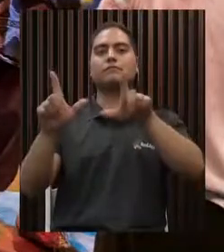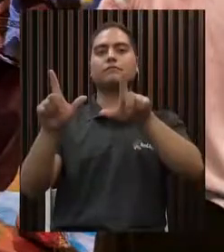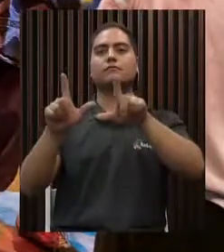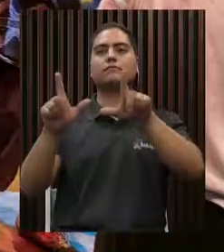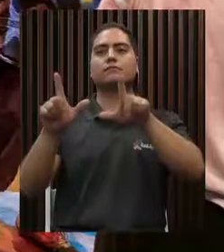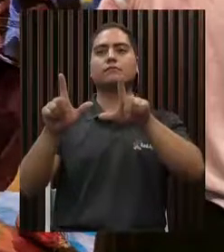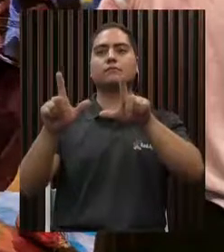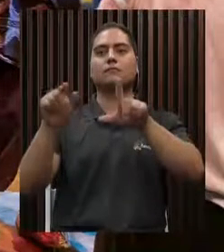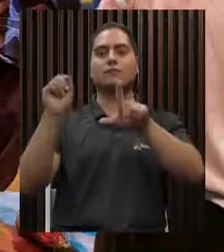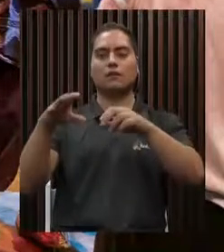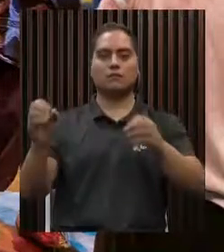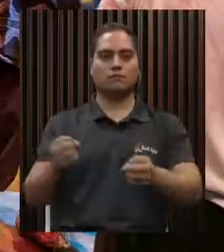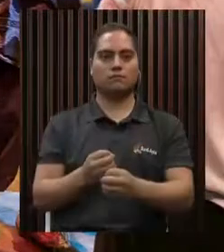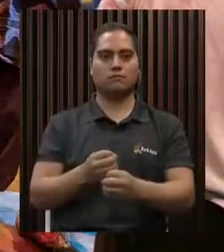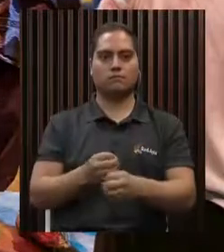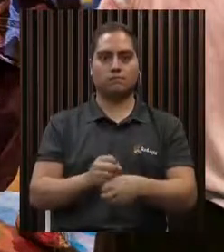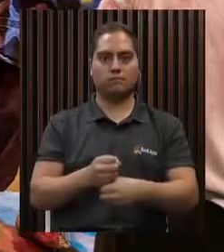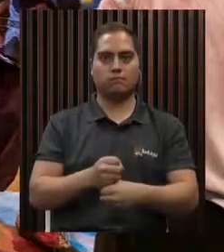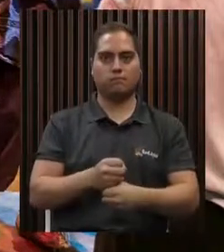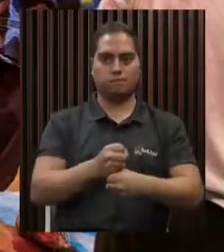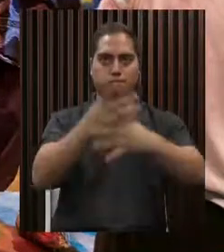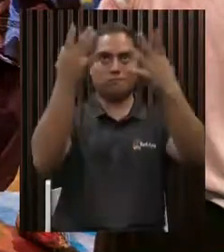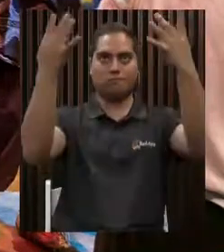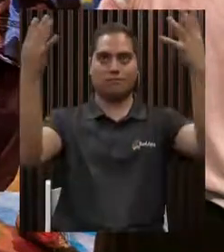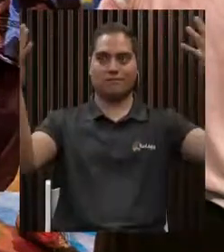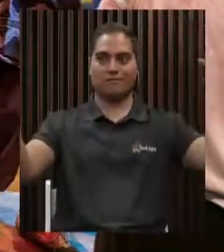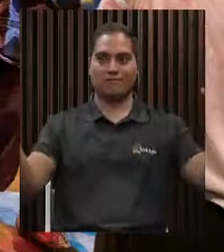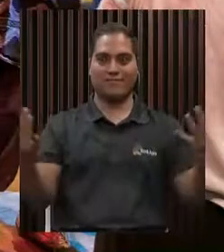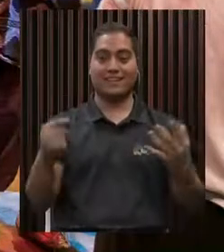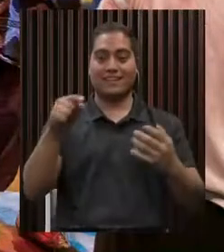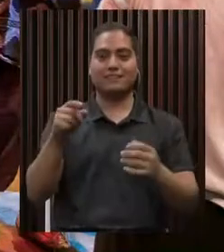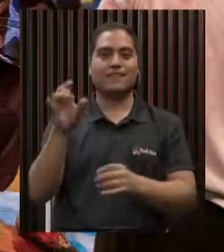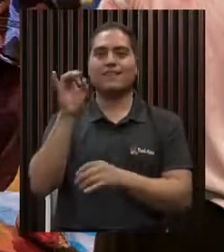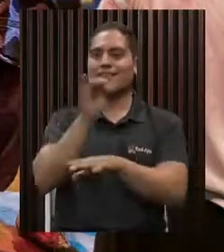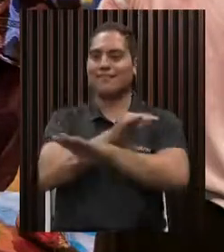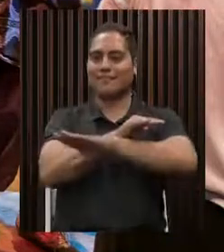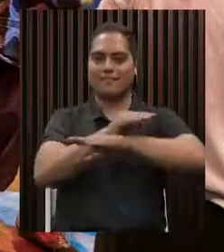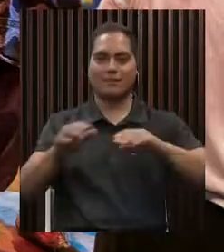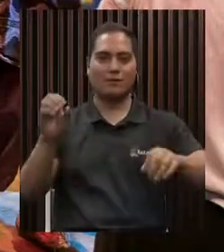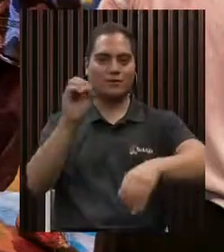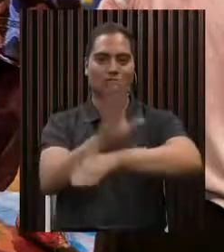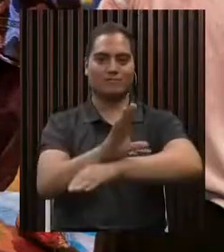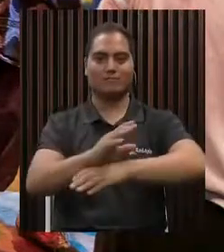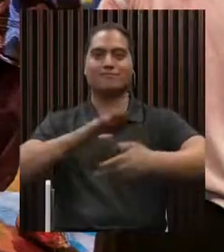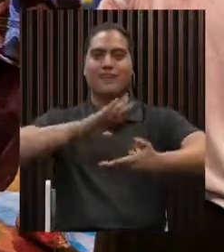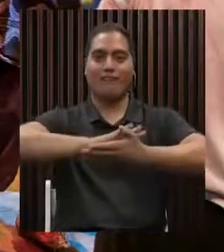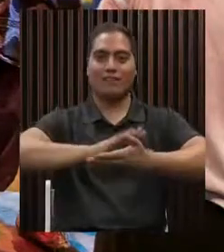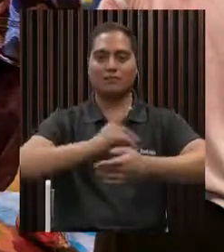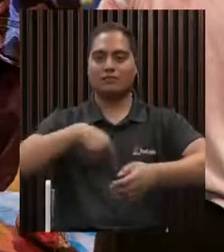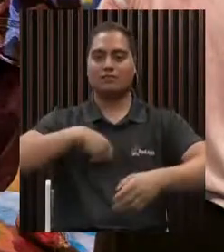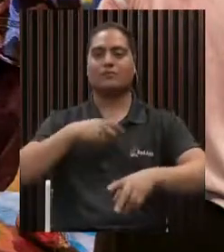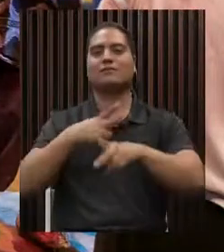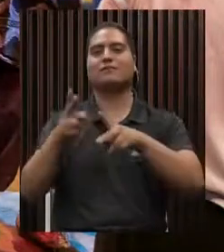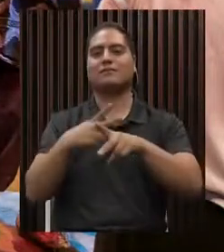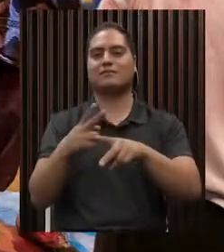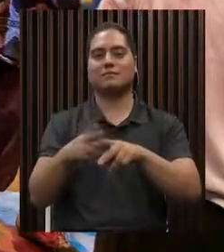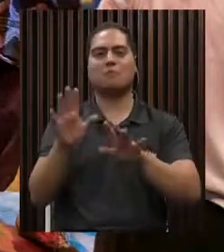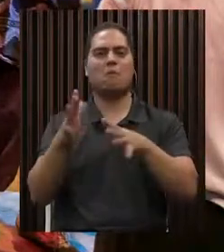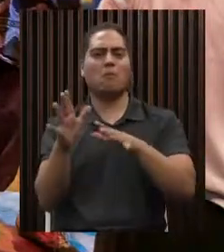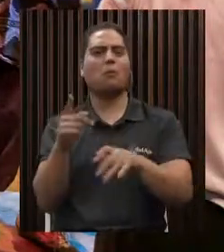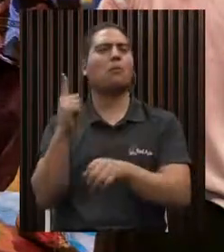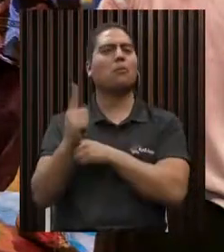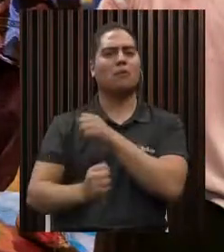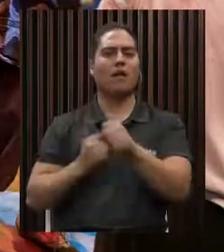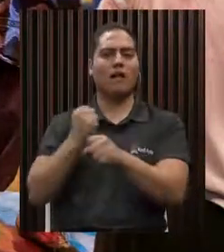este es el fin de un evento que hicimos en el centro Particip y esto fue prácticamente hace un año. Este